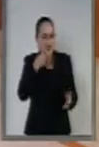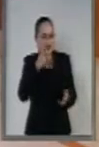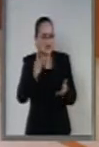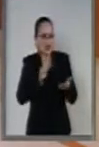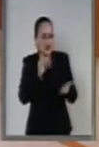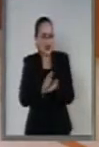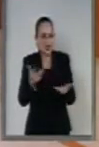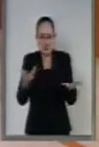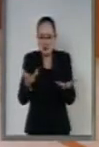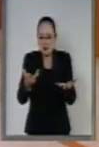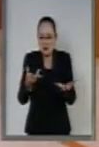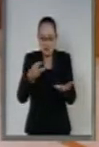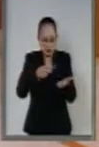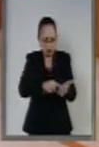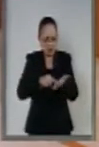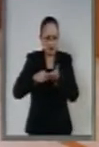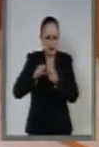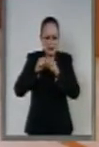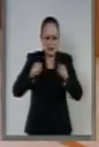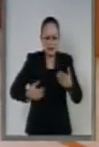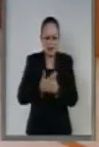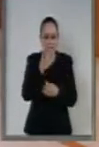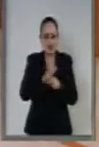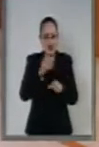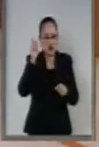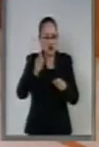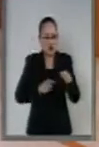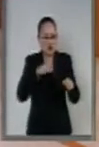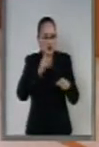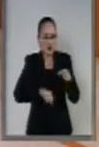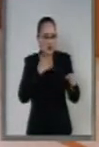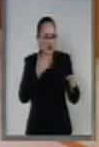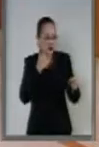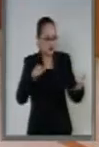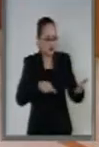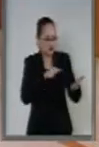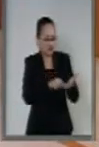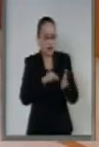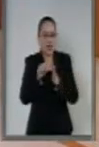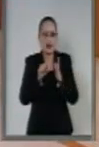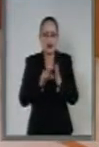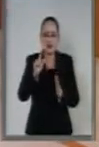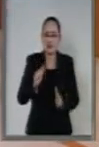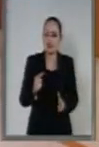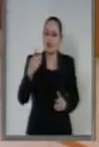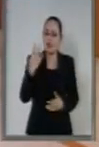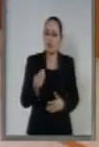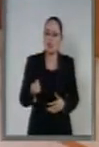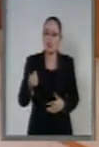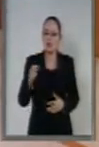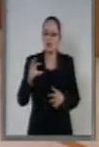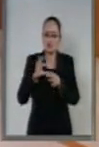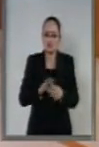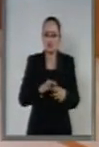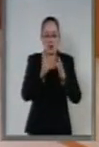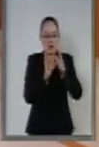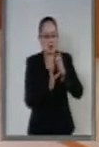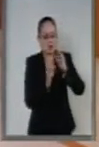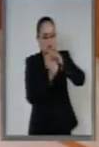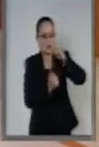que no corrige el sistema nacional anticorrupción que viene desde el artículo 79 constitucional